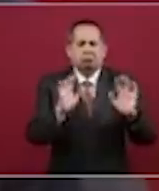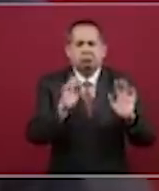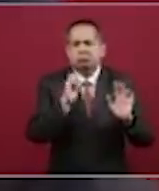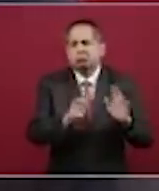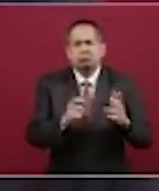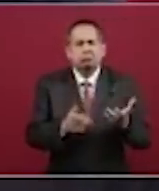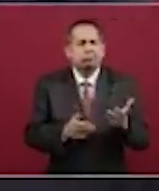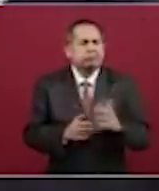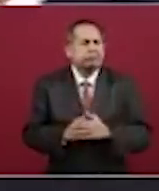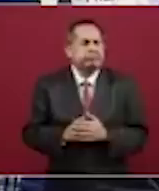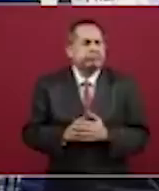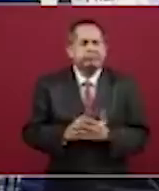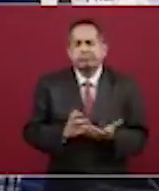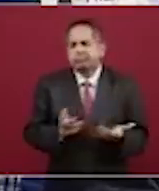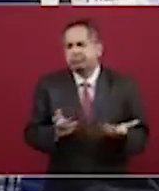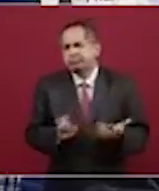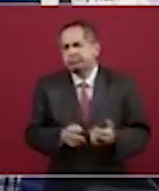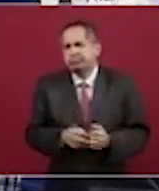de